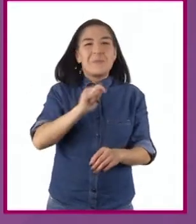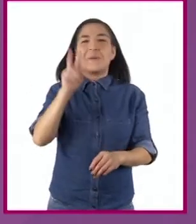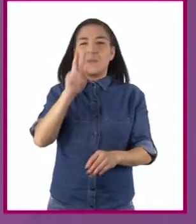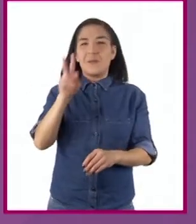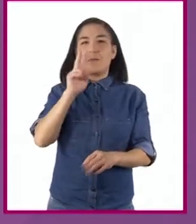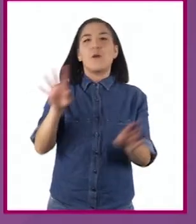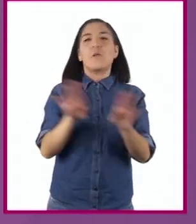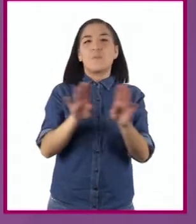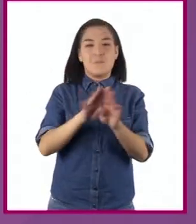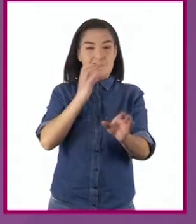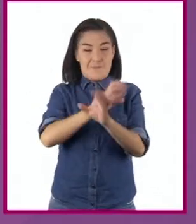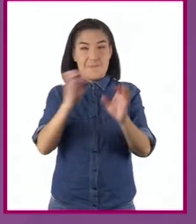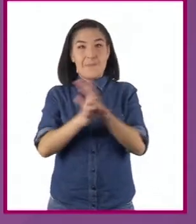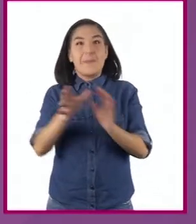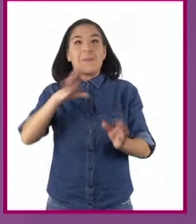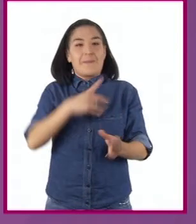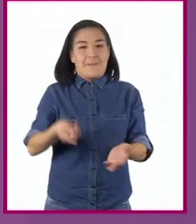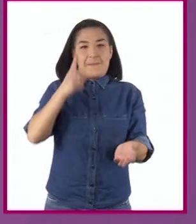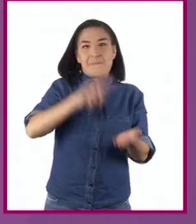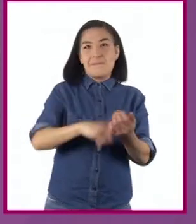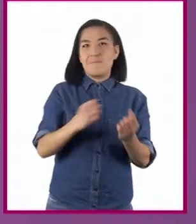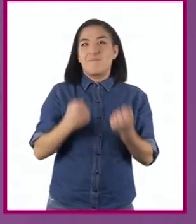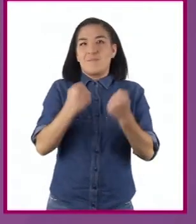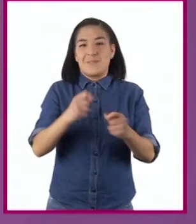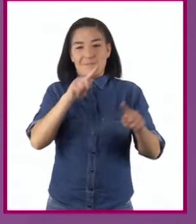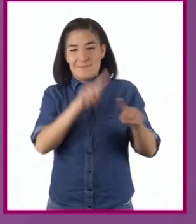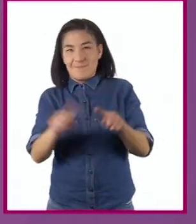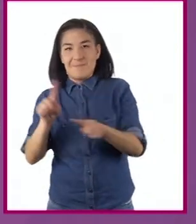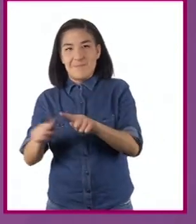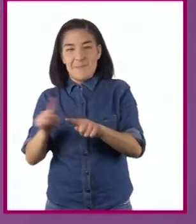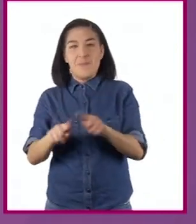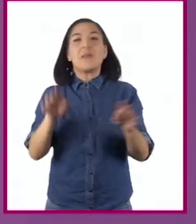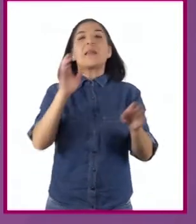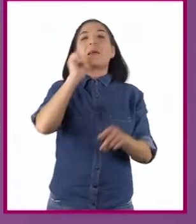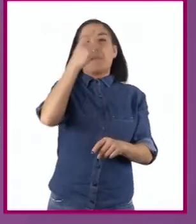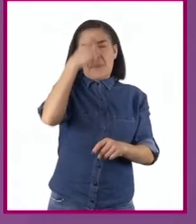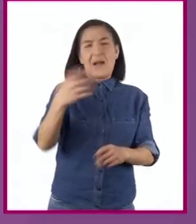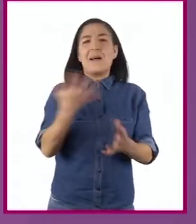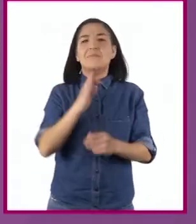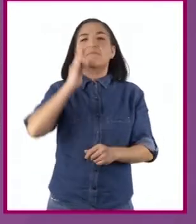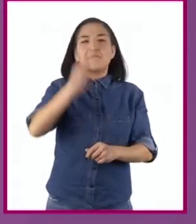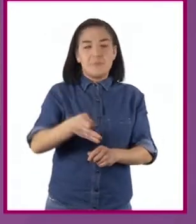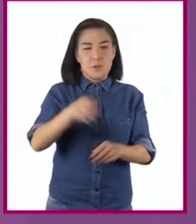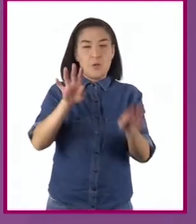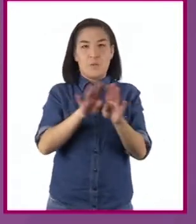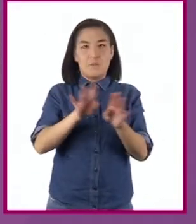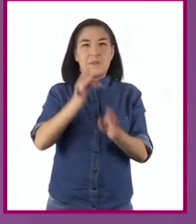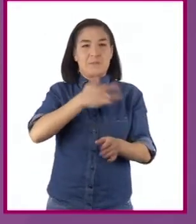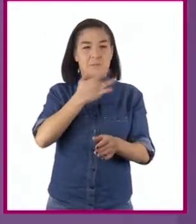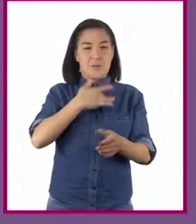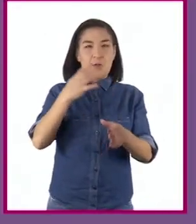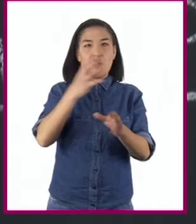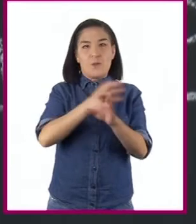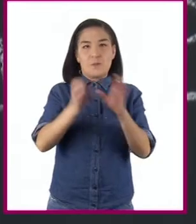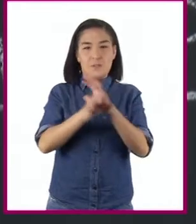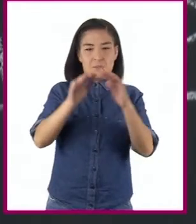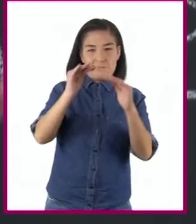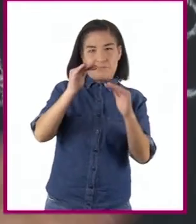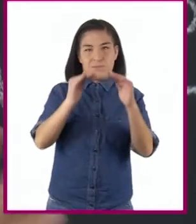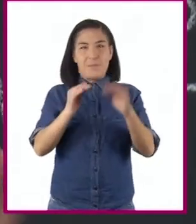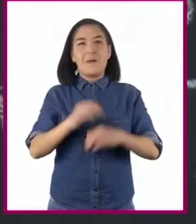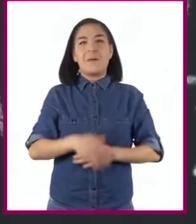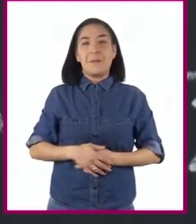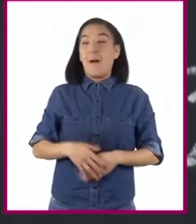esté interactuando con varias fuerzas que se anulan entre sí, permitiendo que el objeto permanezca en equilibrio.